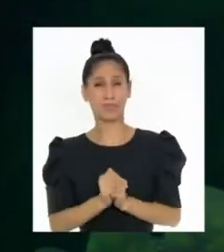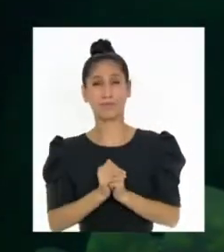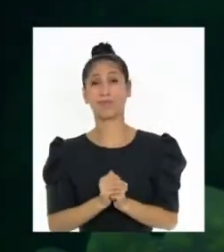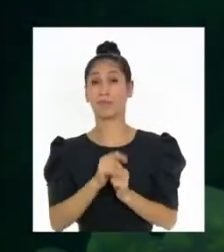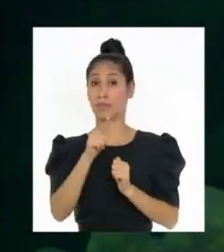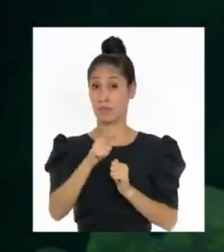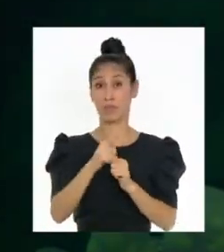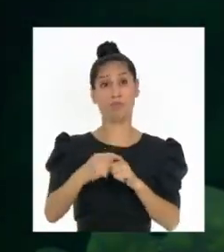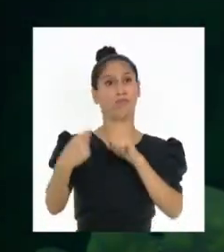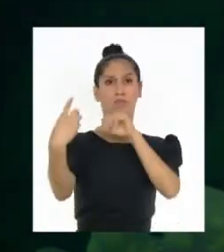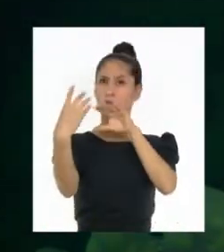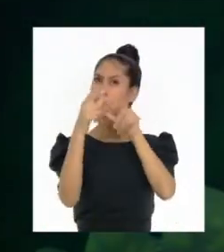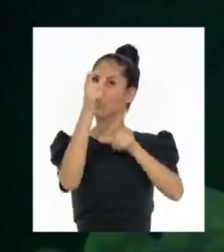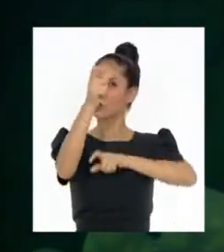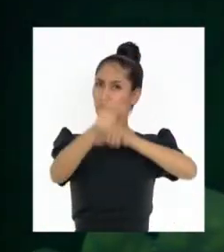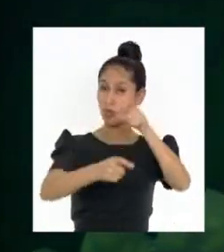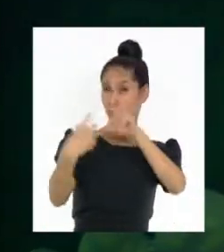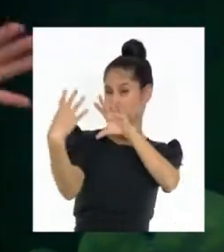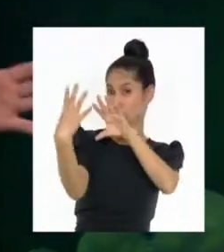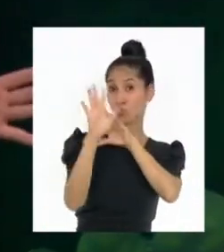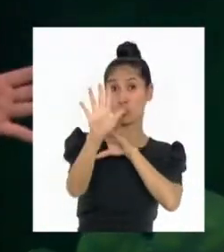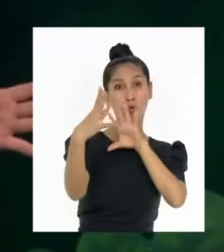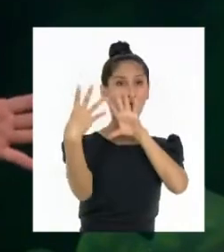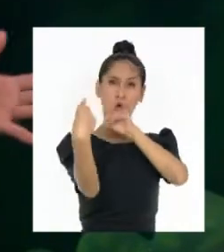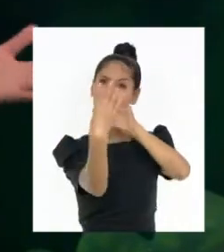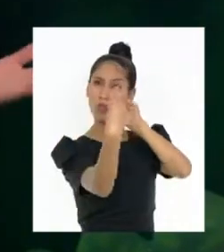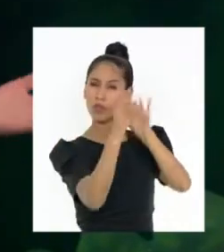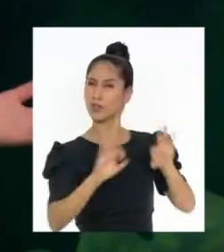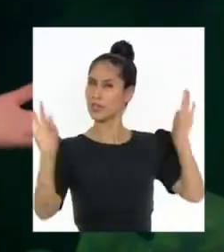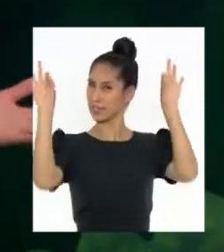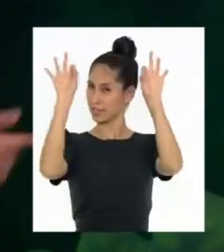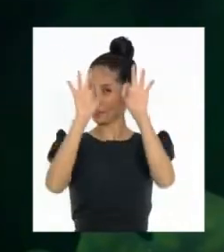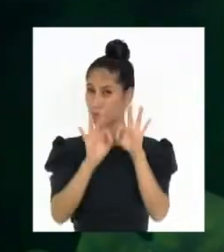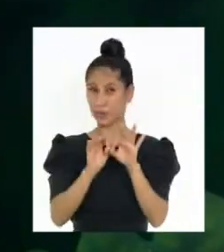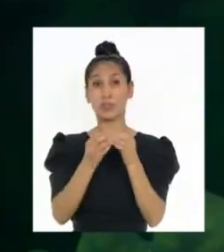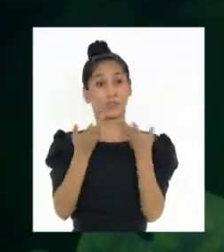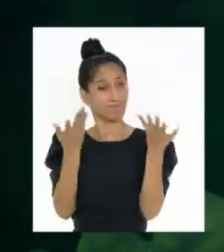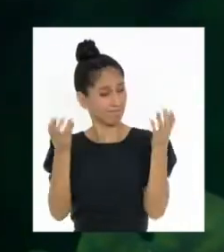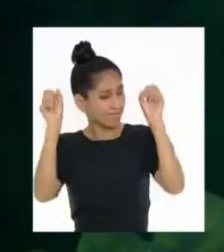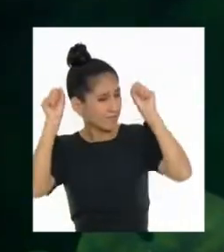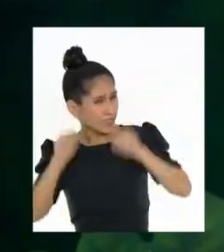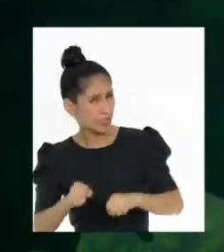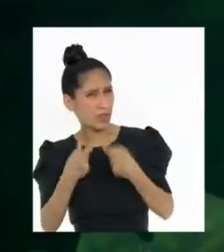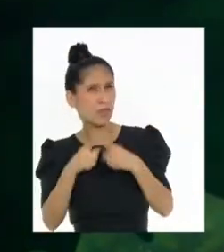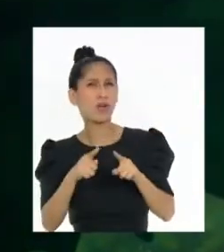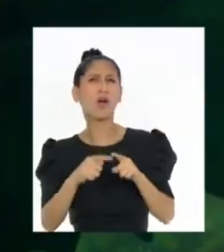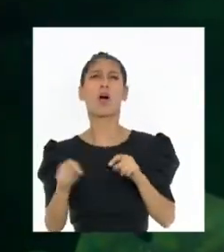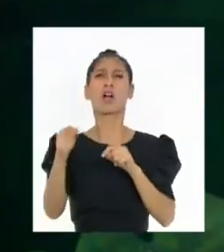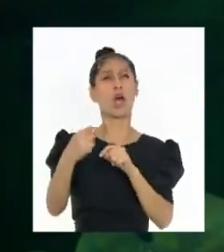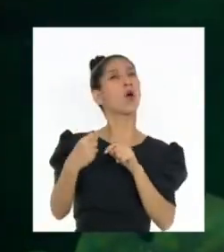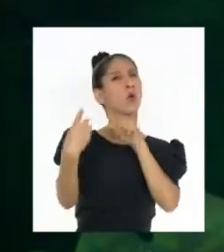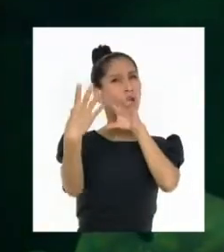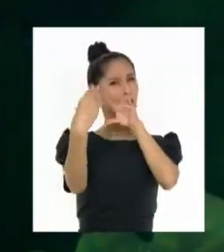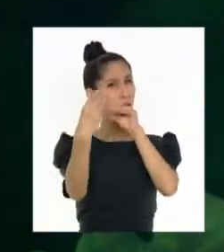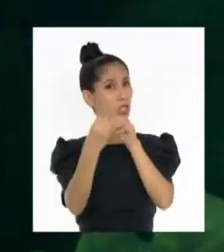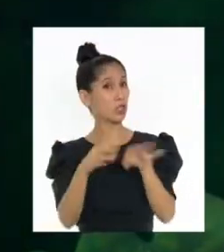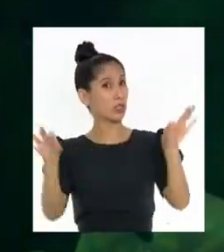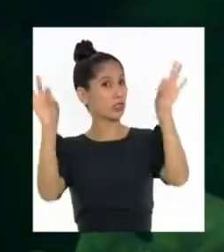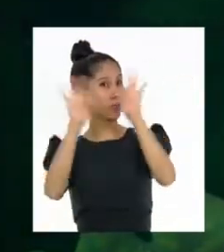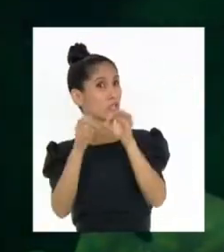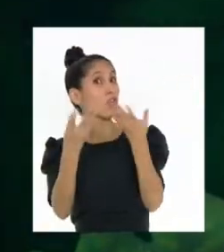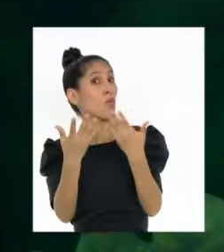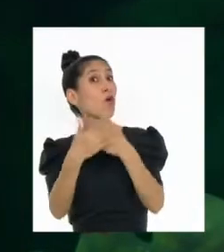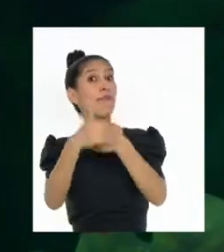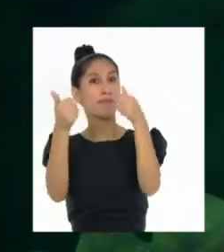de la comunicación. Y una de las formas de comunicar algo es mediante una recomendación. Por